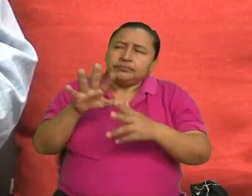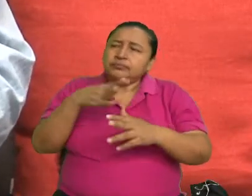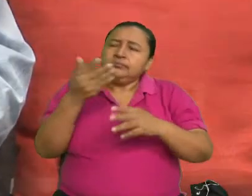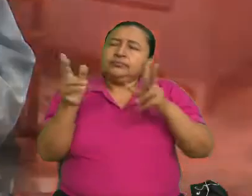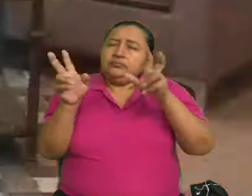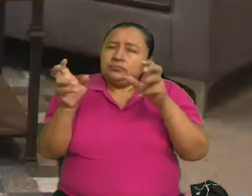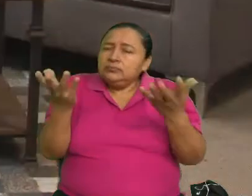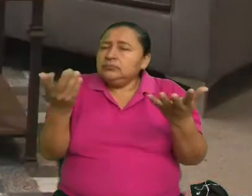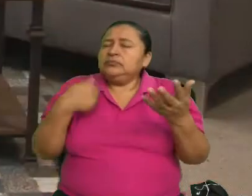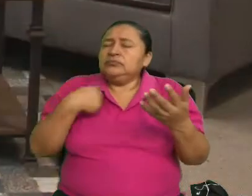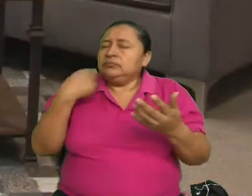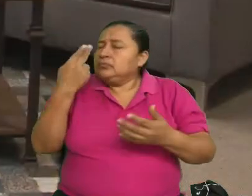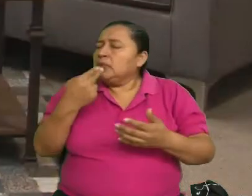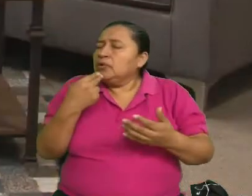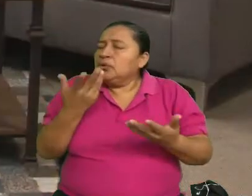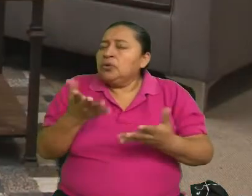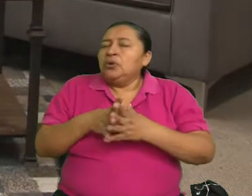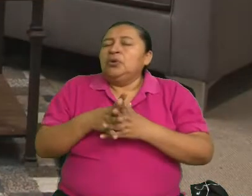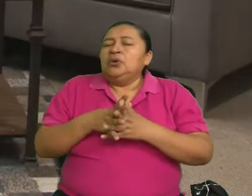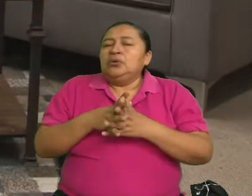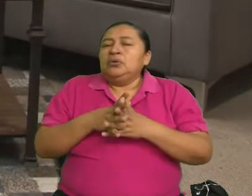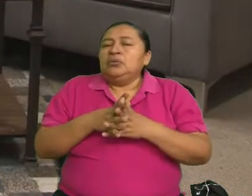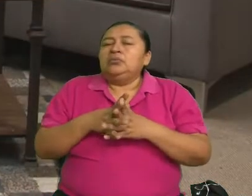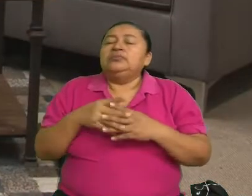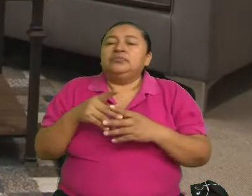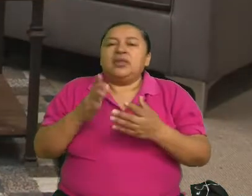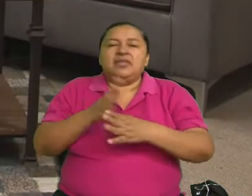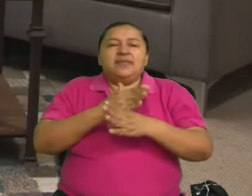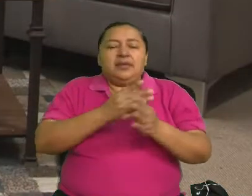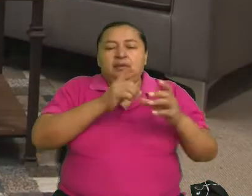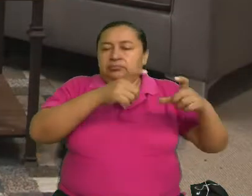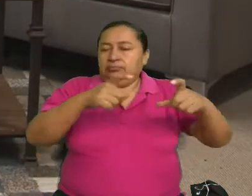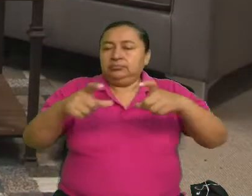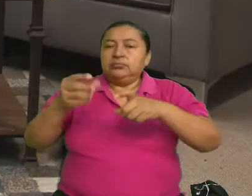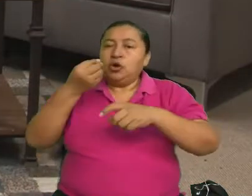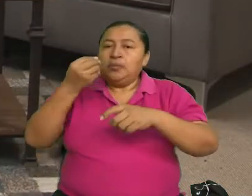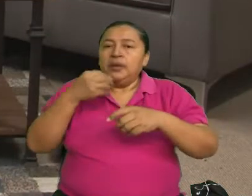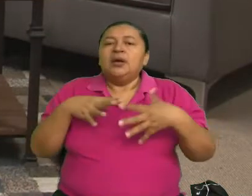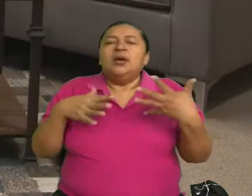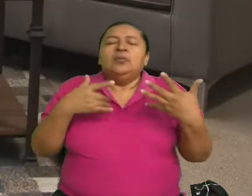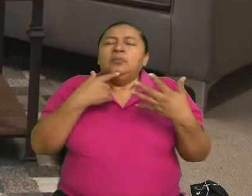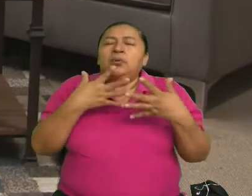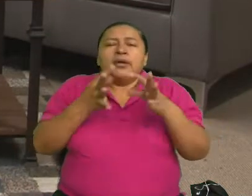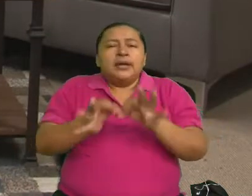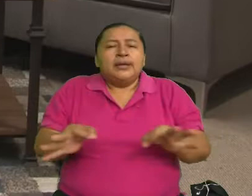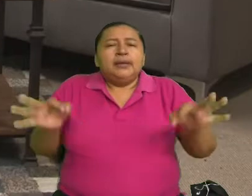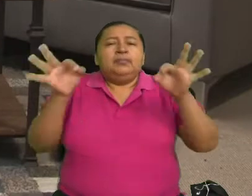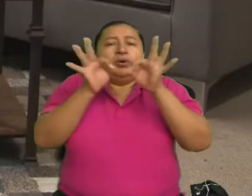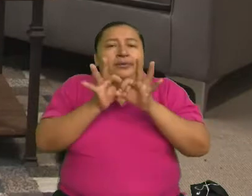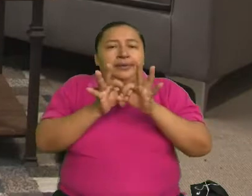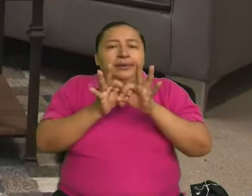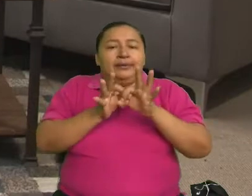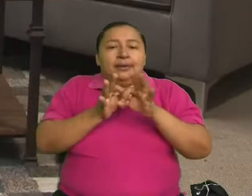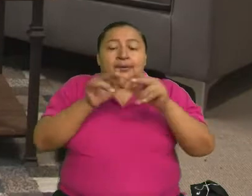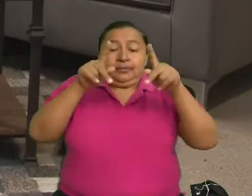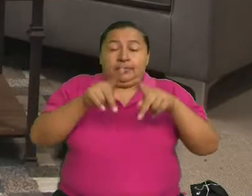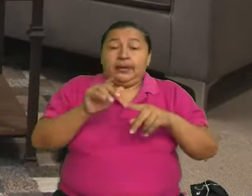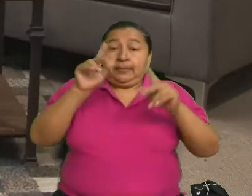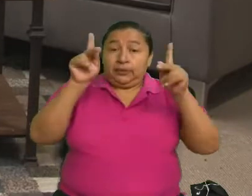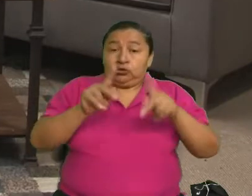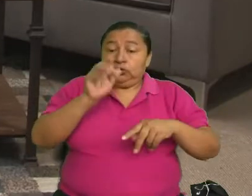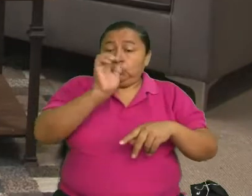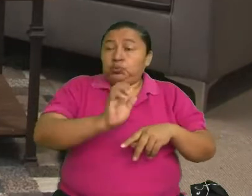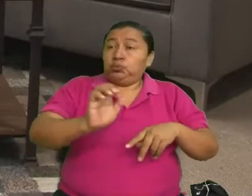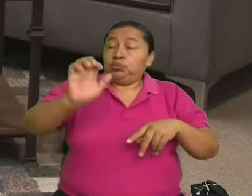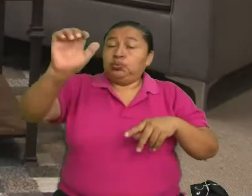aspectos identitarios, respecto a la gastronomía, ¿cuán importante es para las generaciones presentes y futuras este rescate que se ha empezado desde el